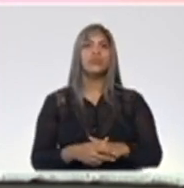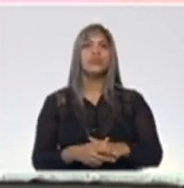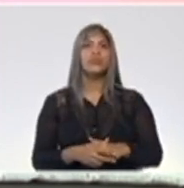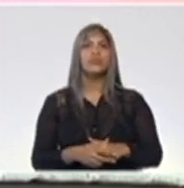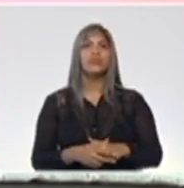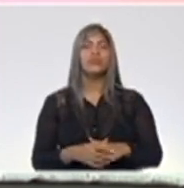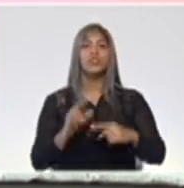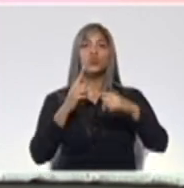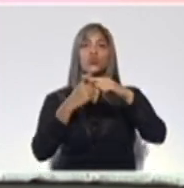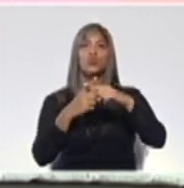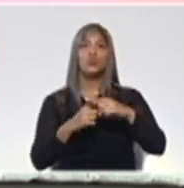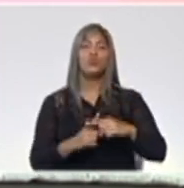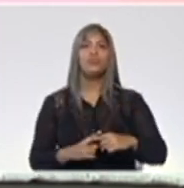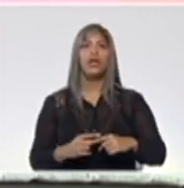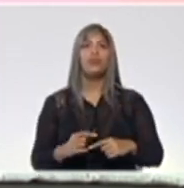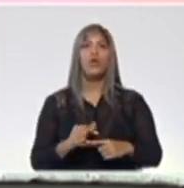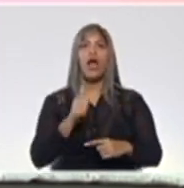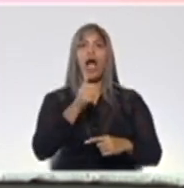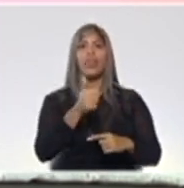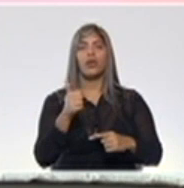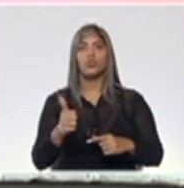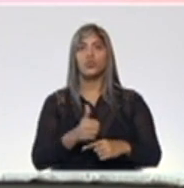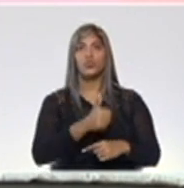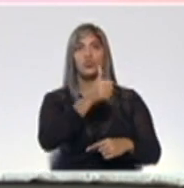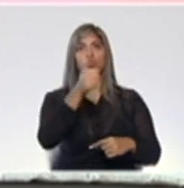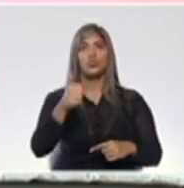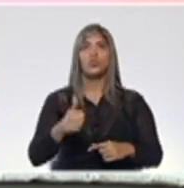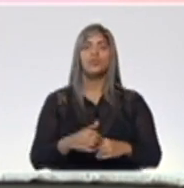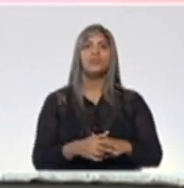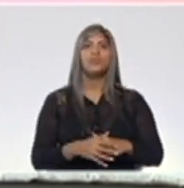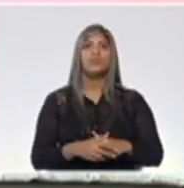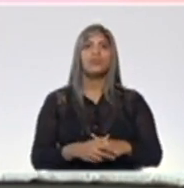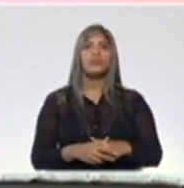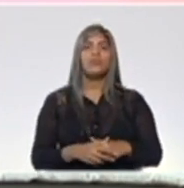sencillamente sumando cada uno de sus lados.